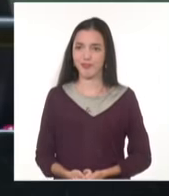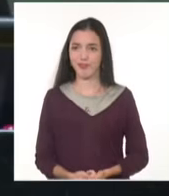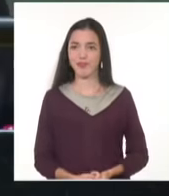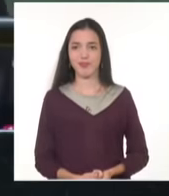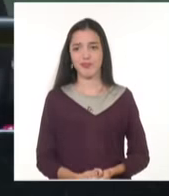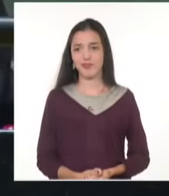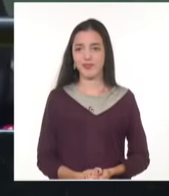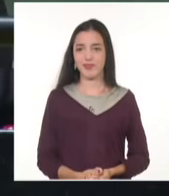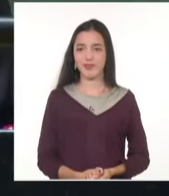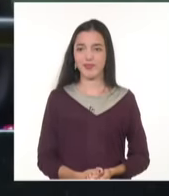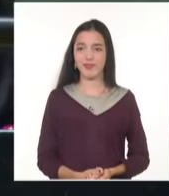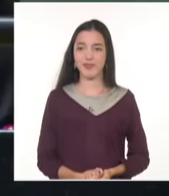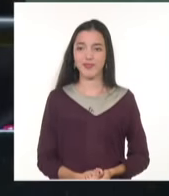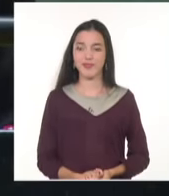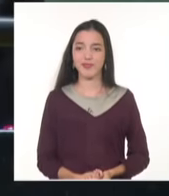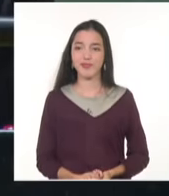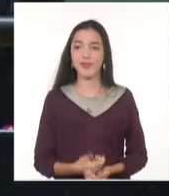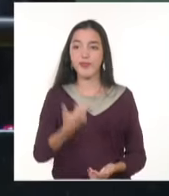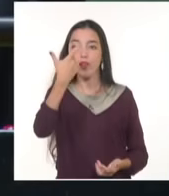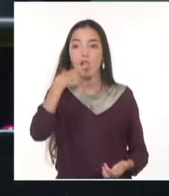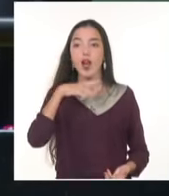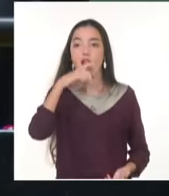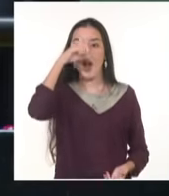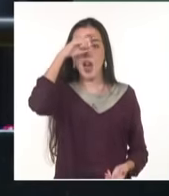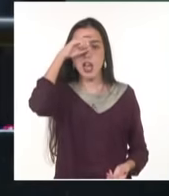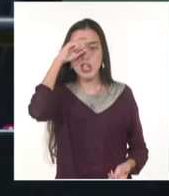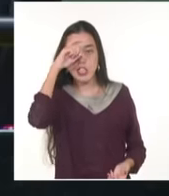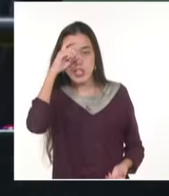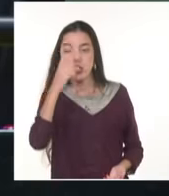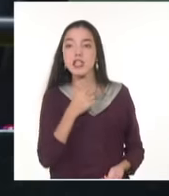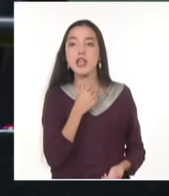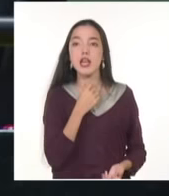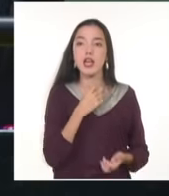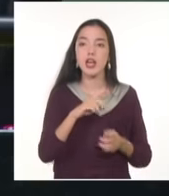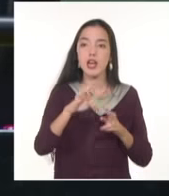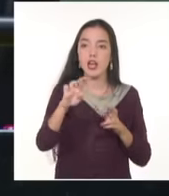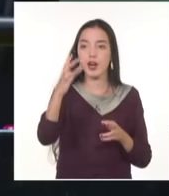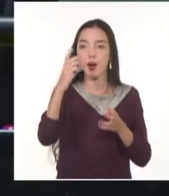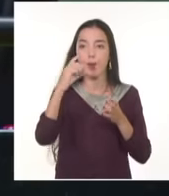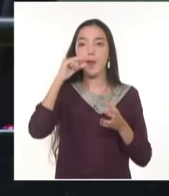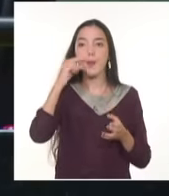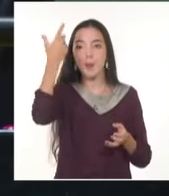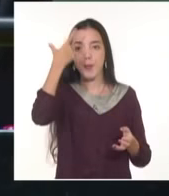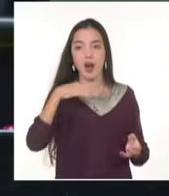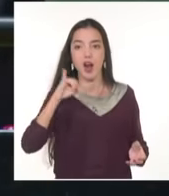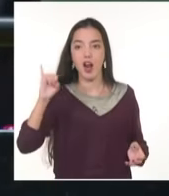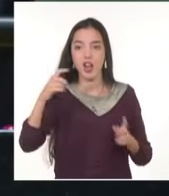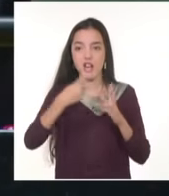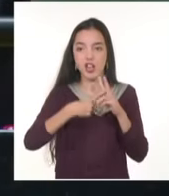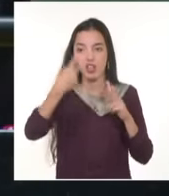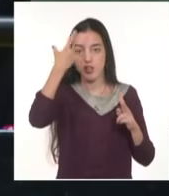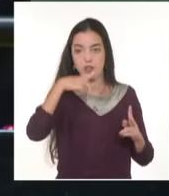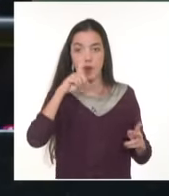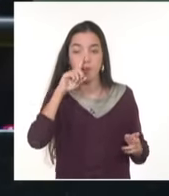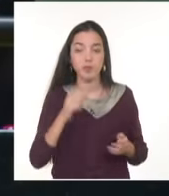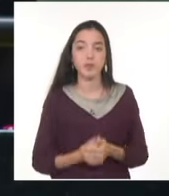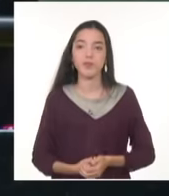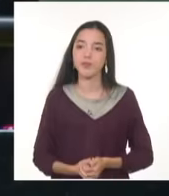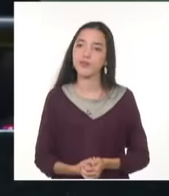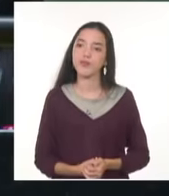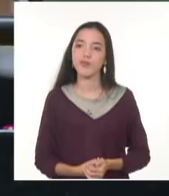en Azerbaiyán, y adoptar la nueva meta colectiva de financiación. Los países del